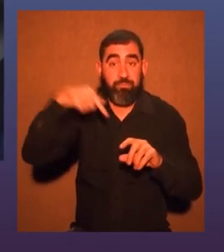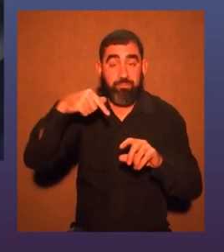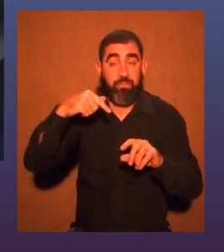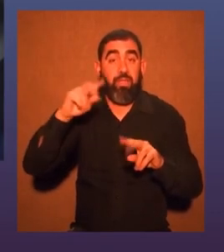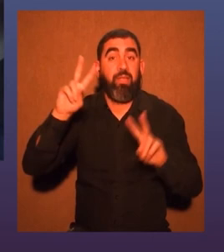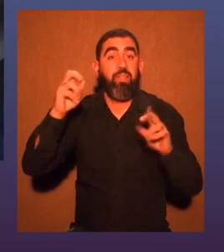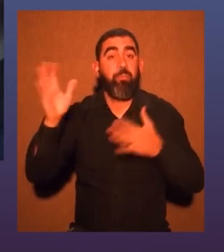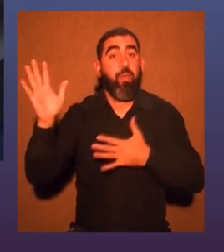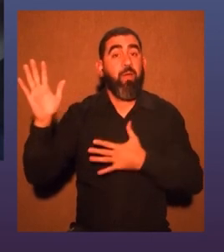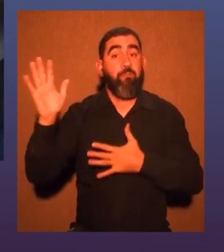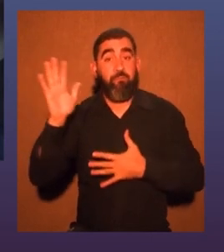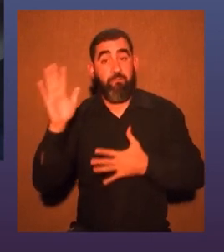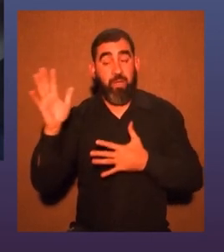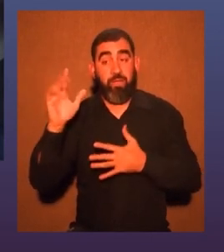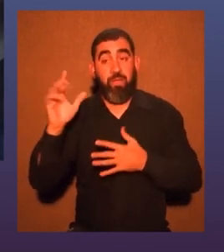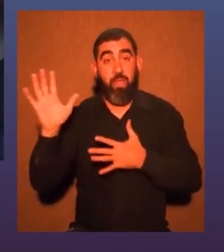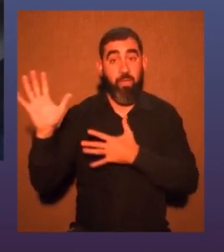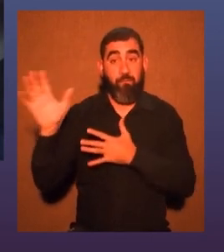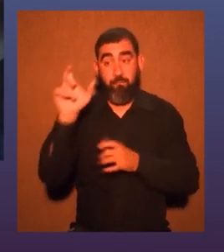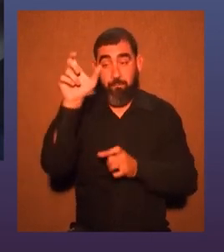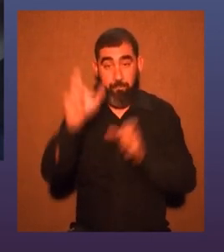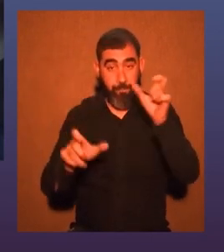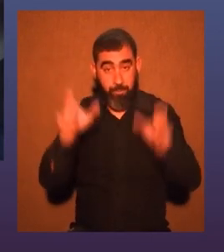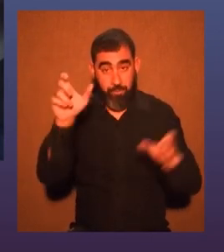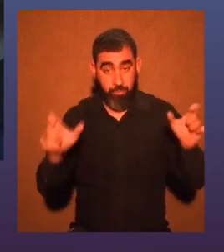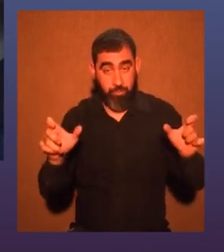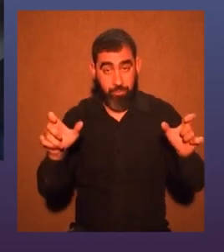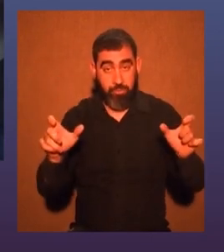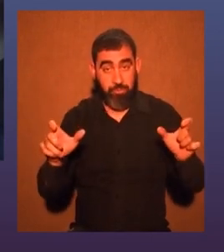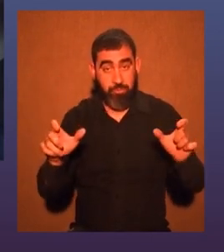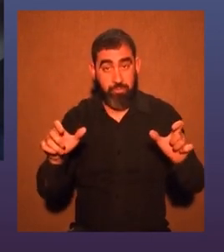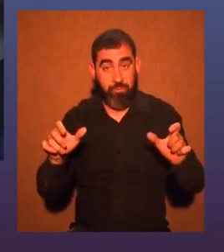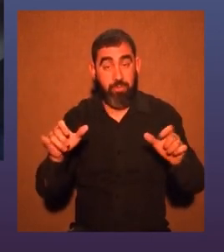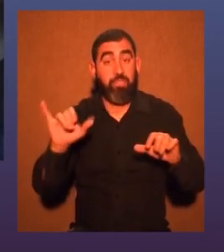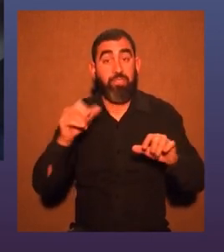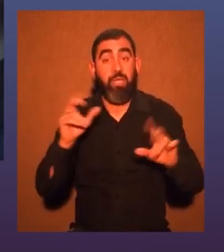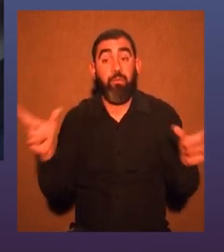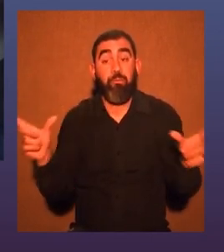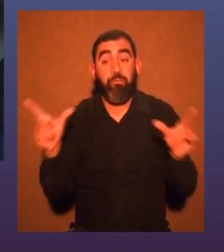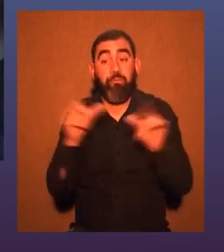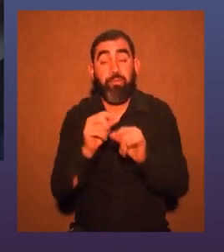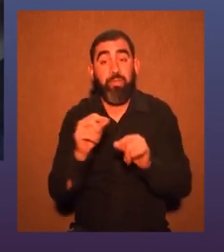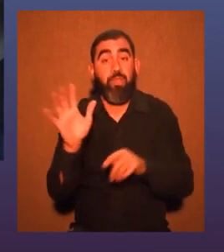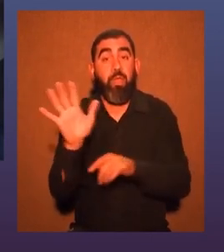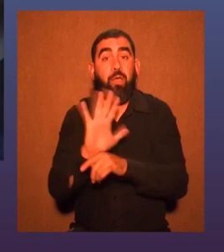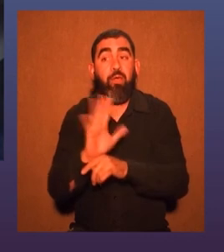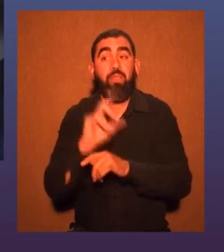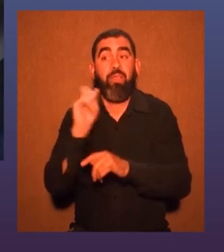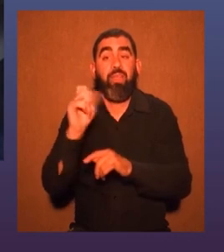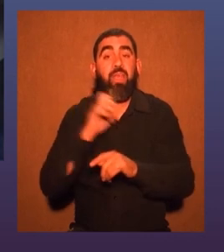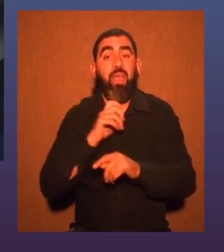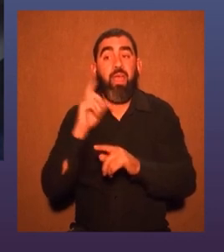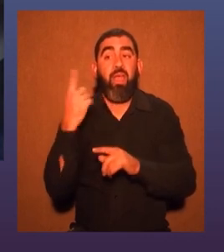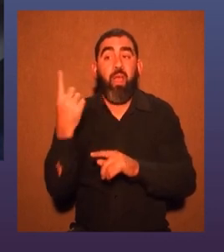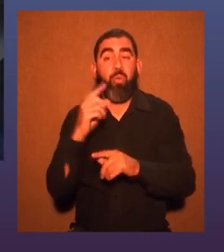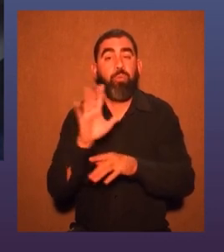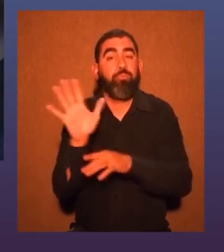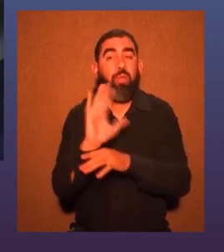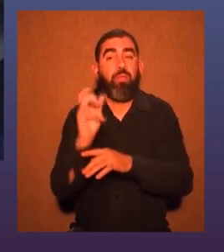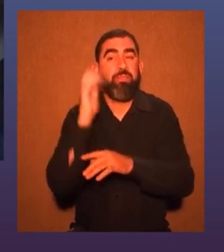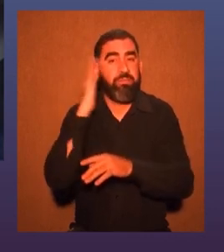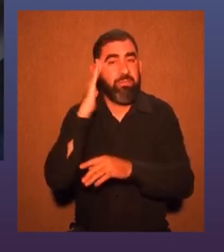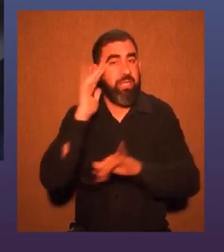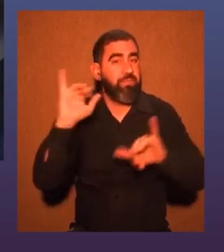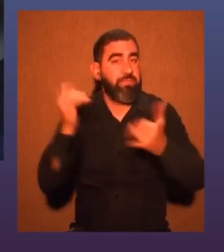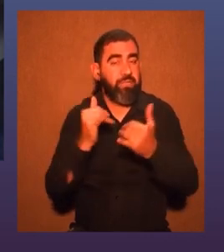danza, los bailarines. Sí. Ya te determinan el personaje que querés, o la obra que querés. Sí,